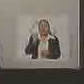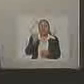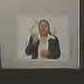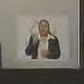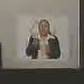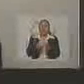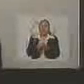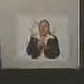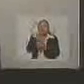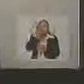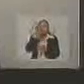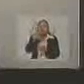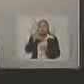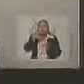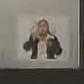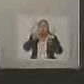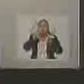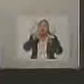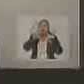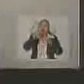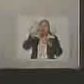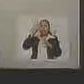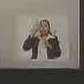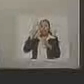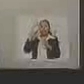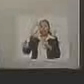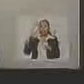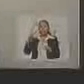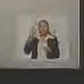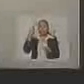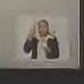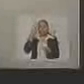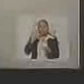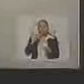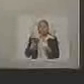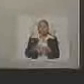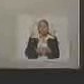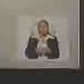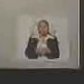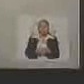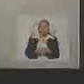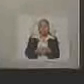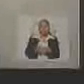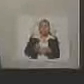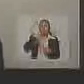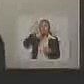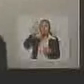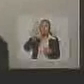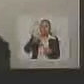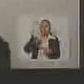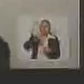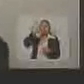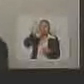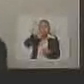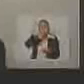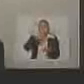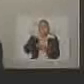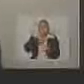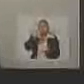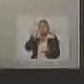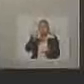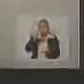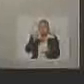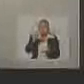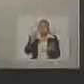la primera orquesta sinfónica delegacional. En materia de arte, la única administración de todas las